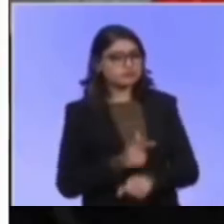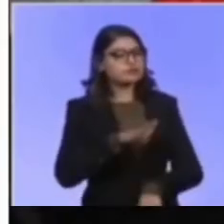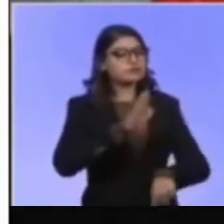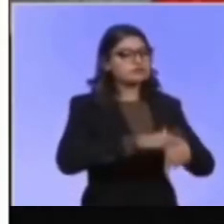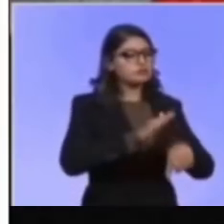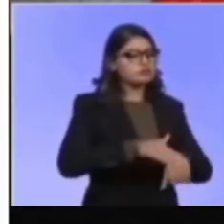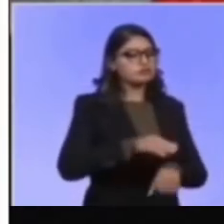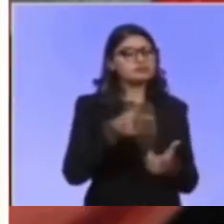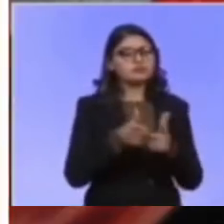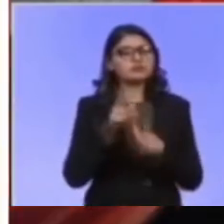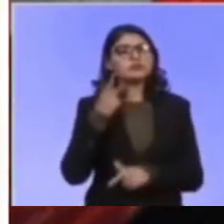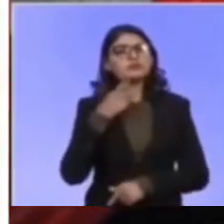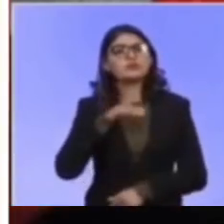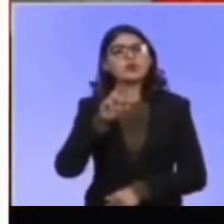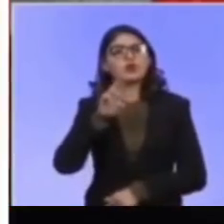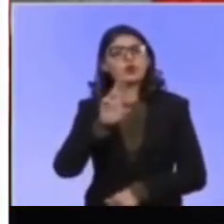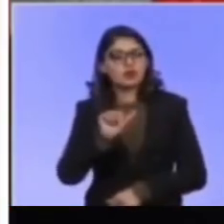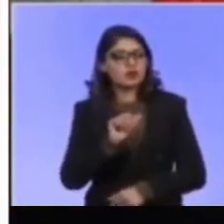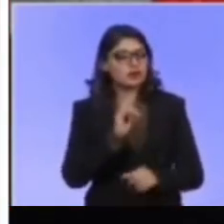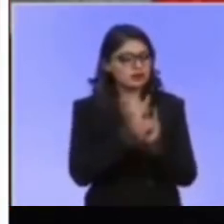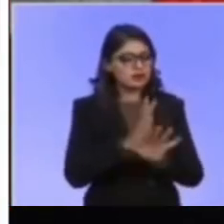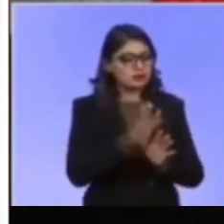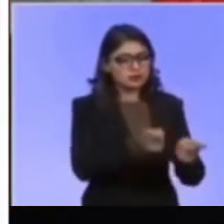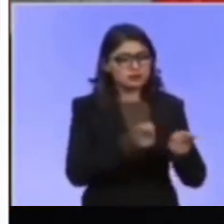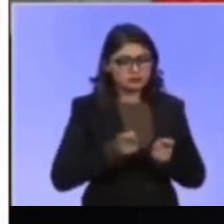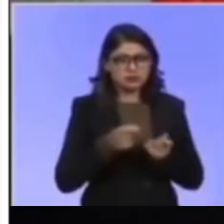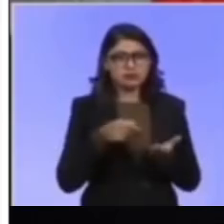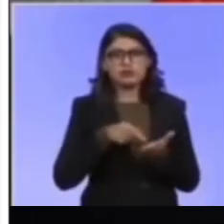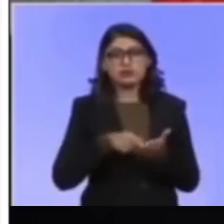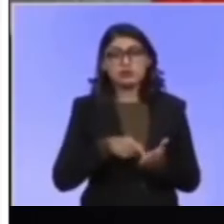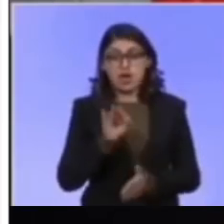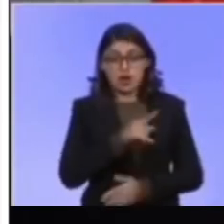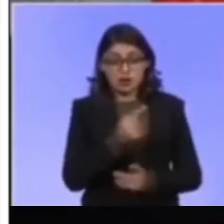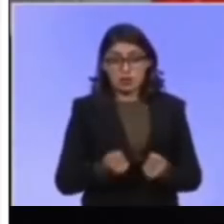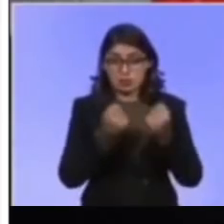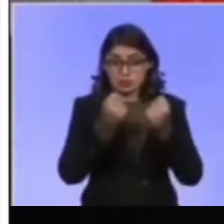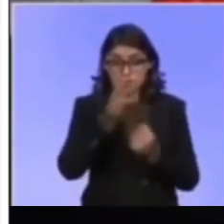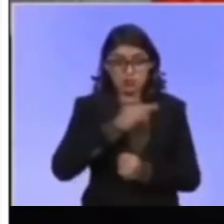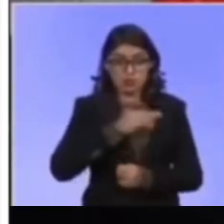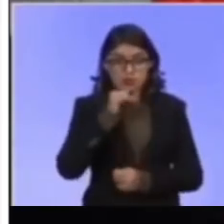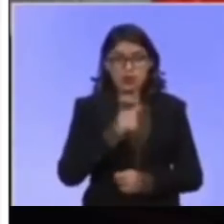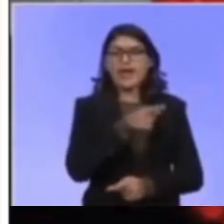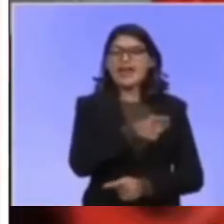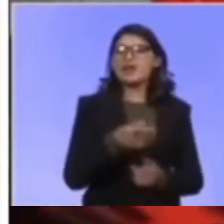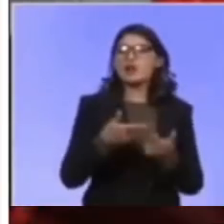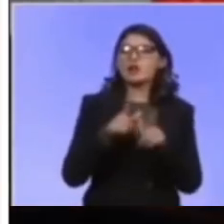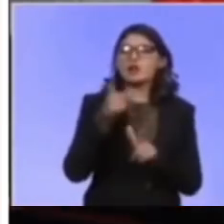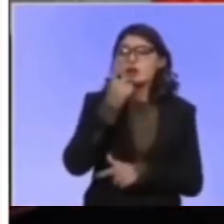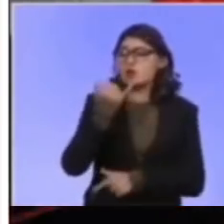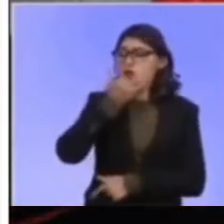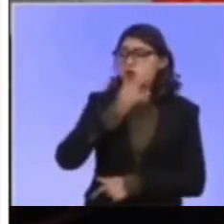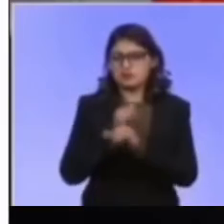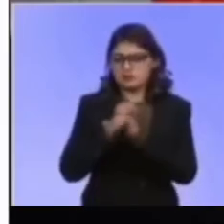quien reiteró que al haber decidido decidido no realizar precampaña no contaba con precandidatos